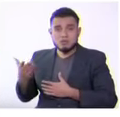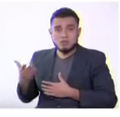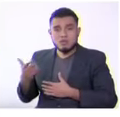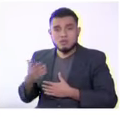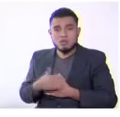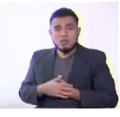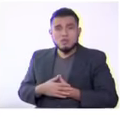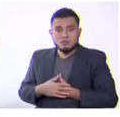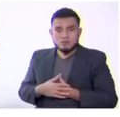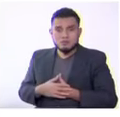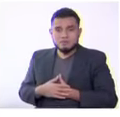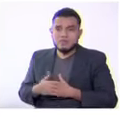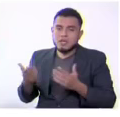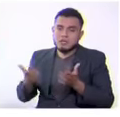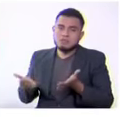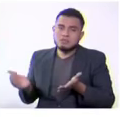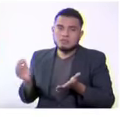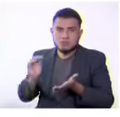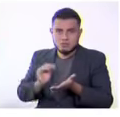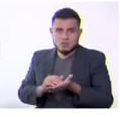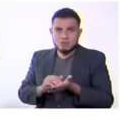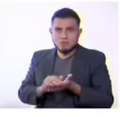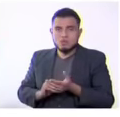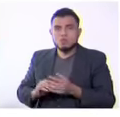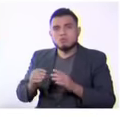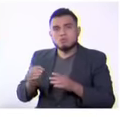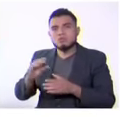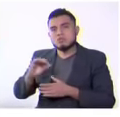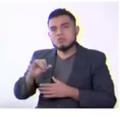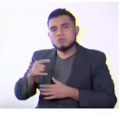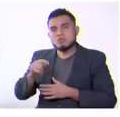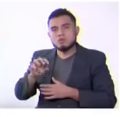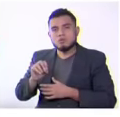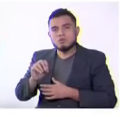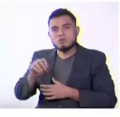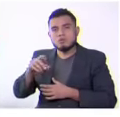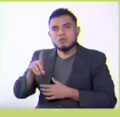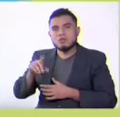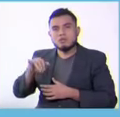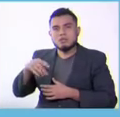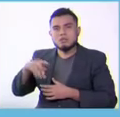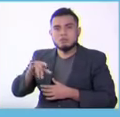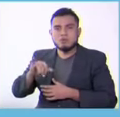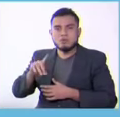fertilizados producen de nuevo un cigoto diploide.